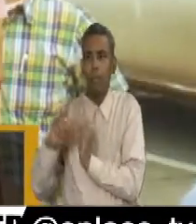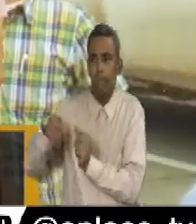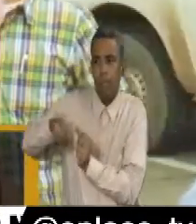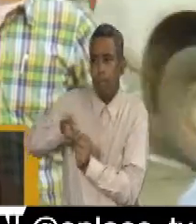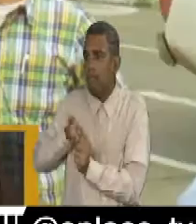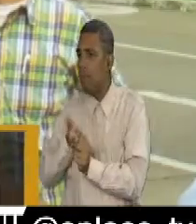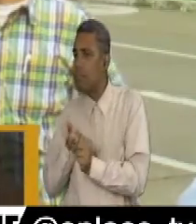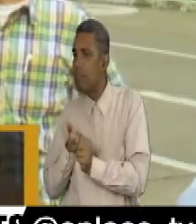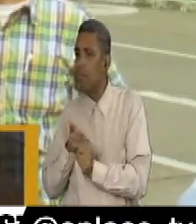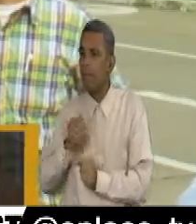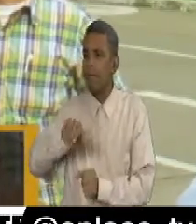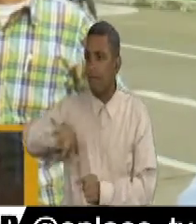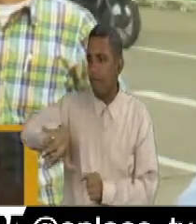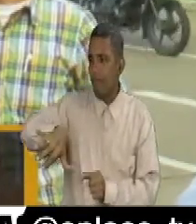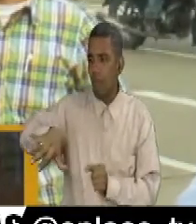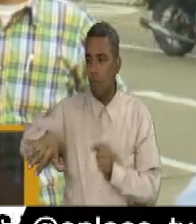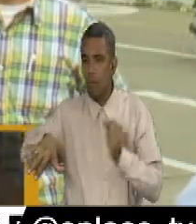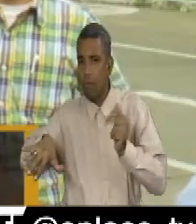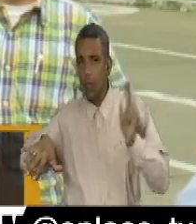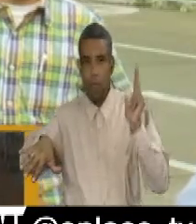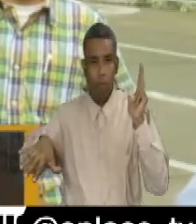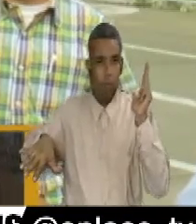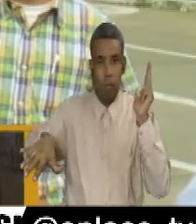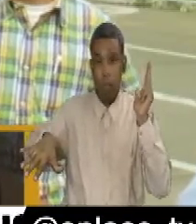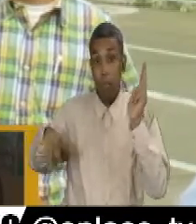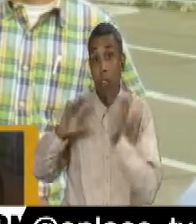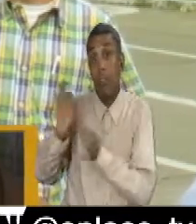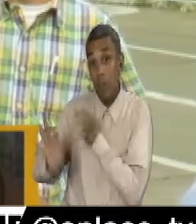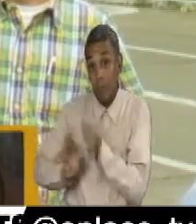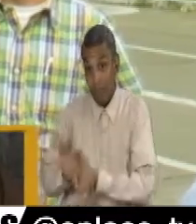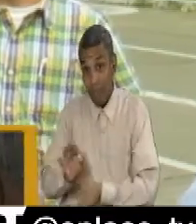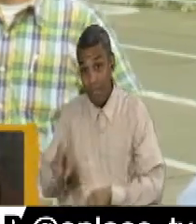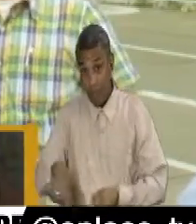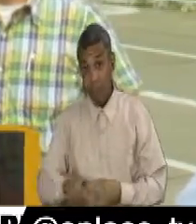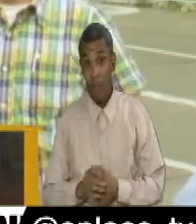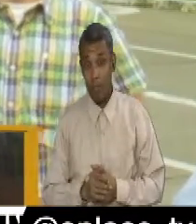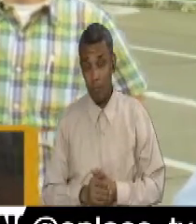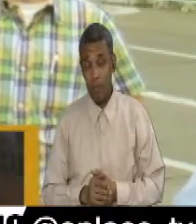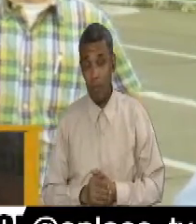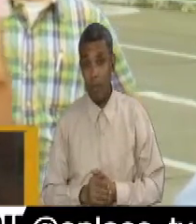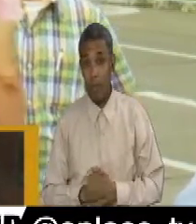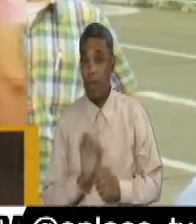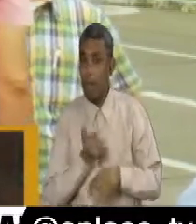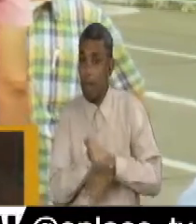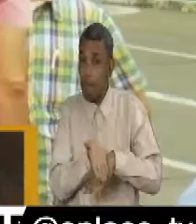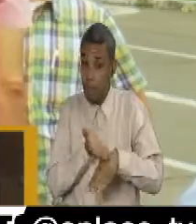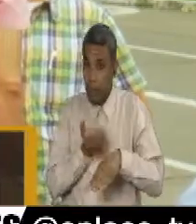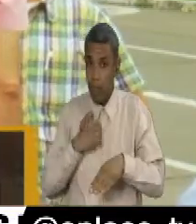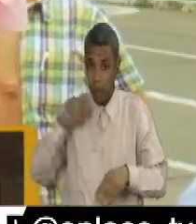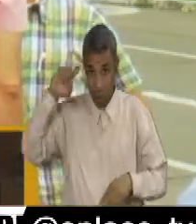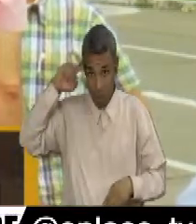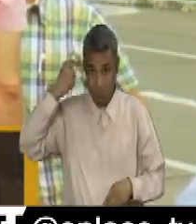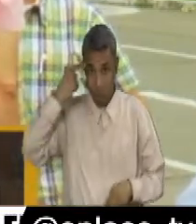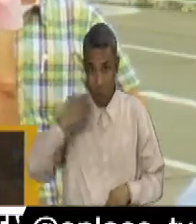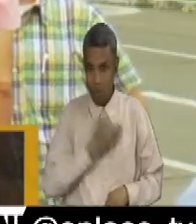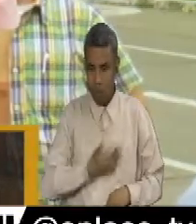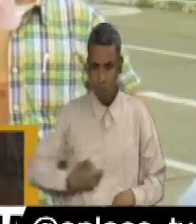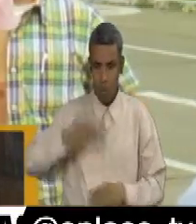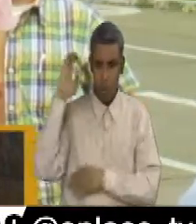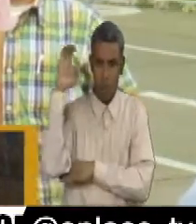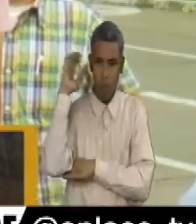estamos esperanzados en eso, y no estigmatizar, fíjate, toda la estigmatización que han hecho contra